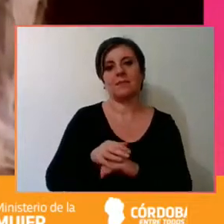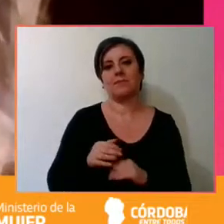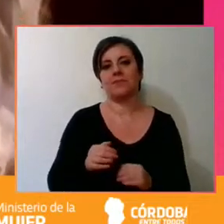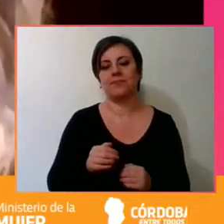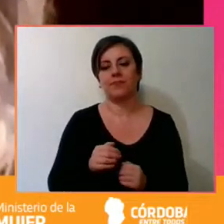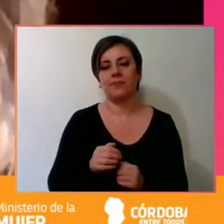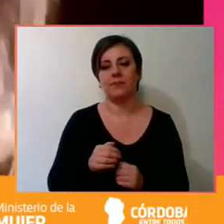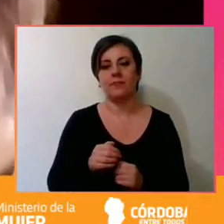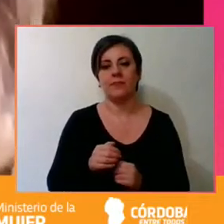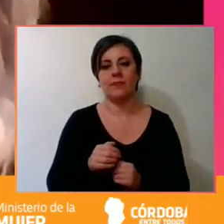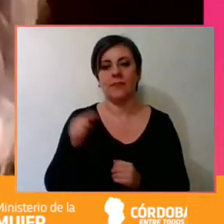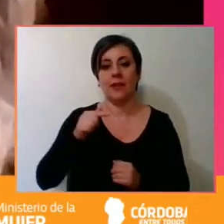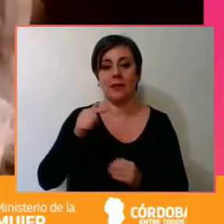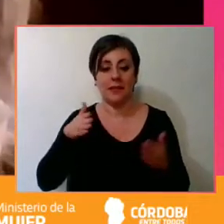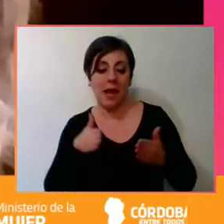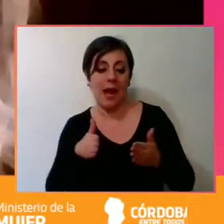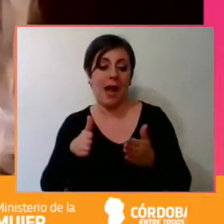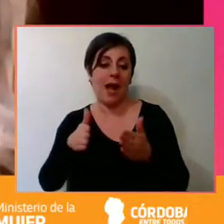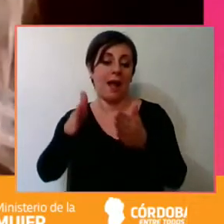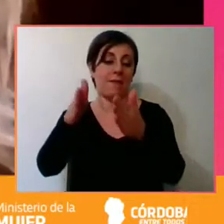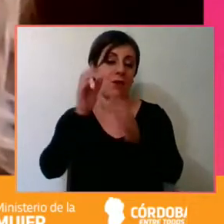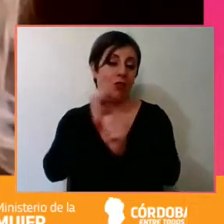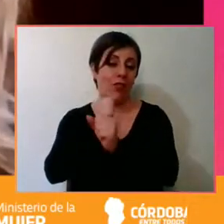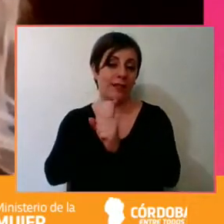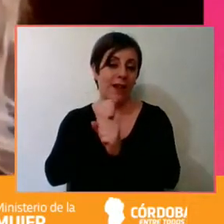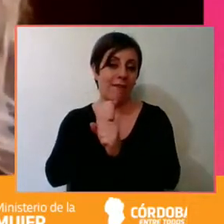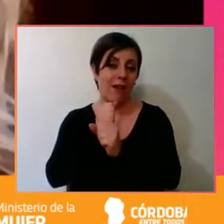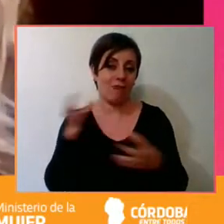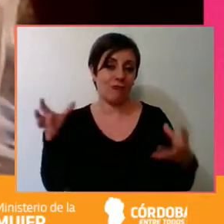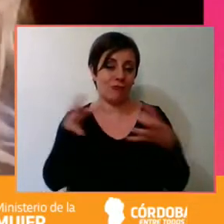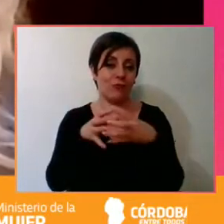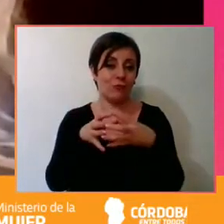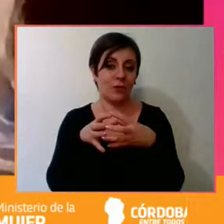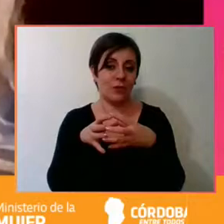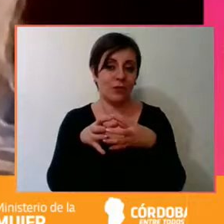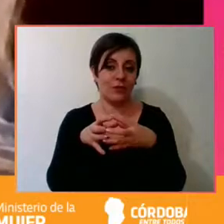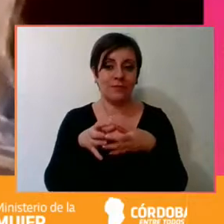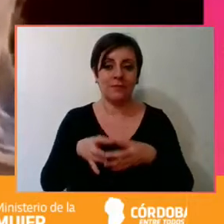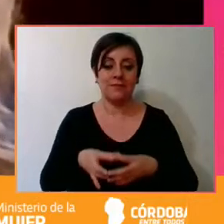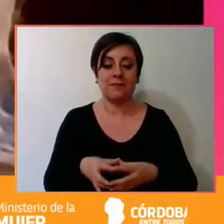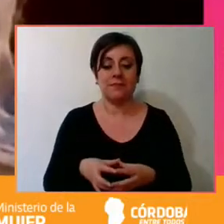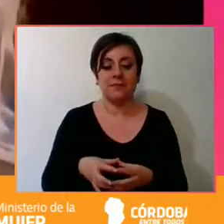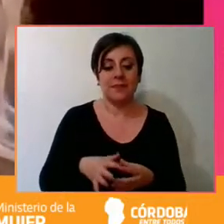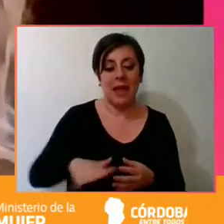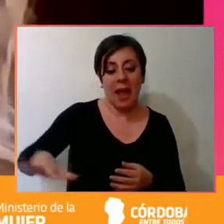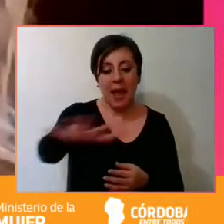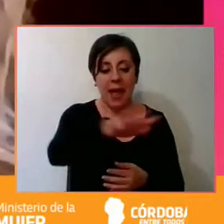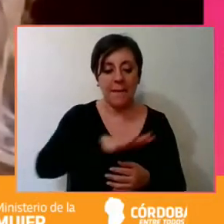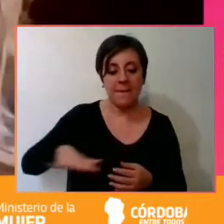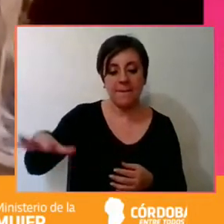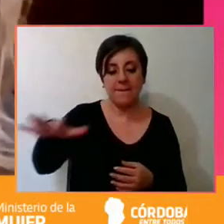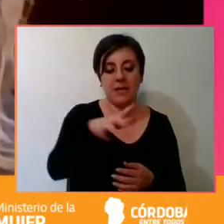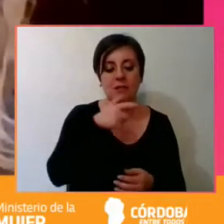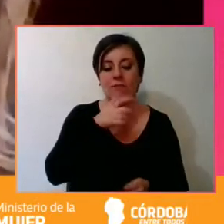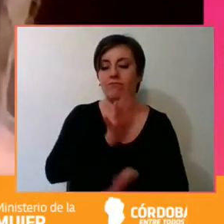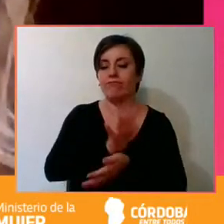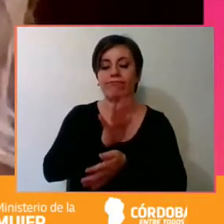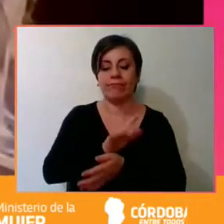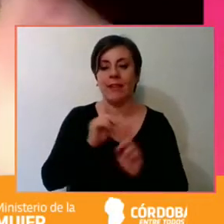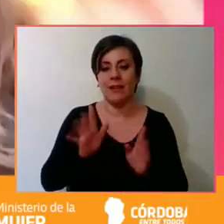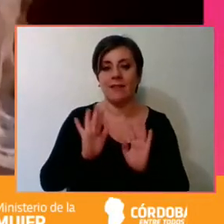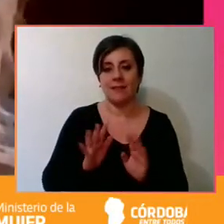en esta ruta que tenemos de trabajo conjunto, y bien lo dices, que todos estos espacios tienen ese significado. Gracias